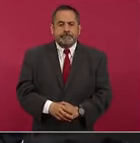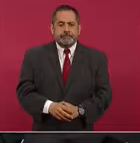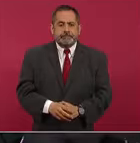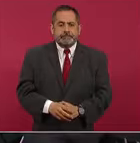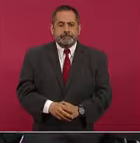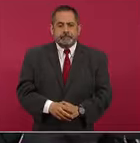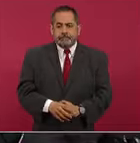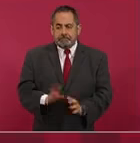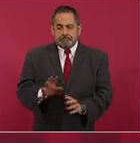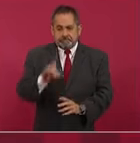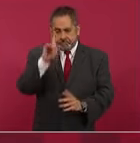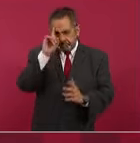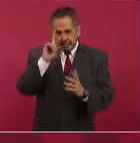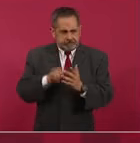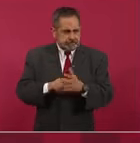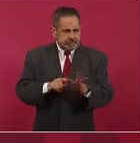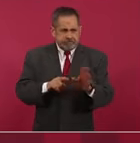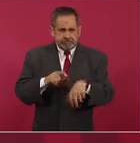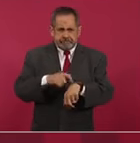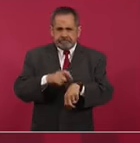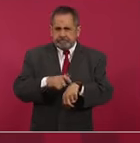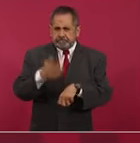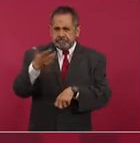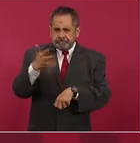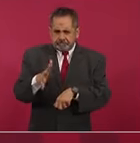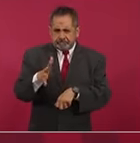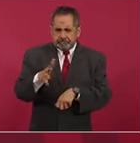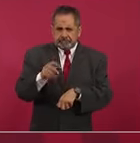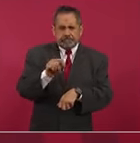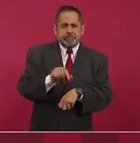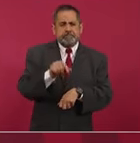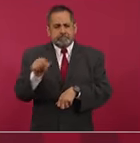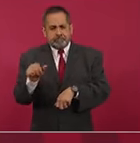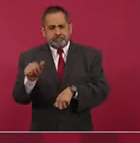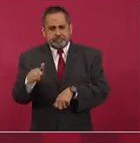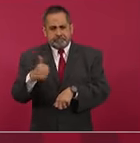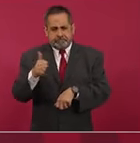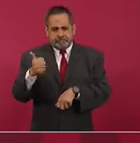Pues yo creo que va a ser a las 10 y a las 11.